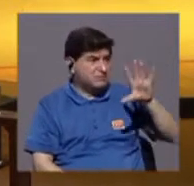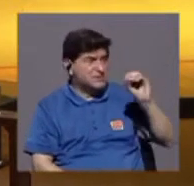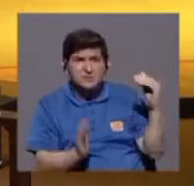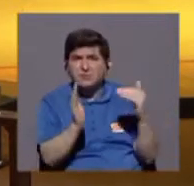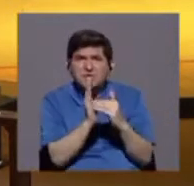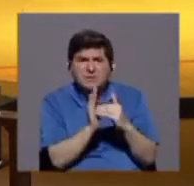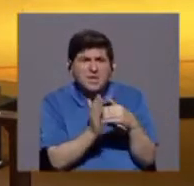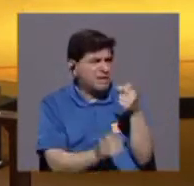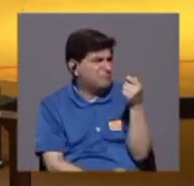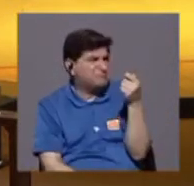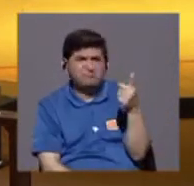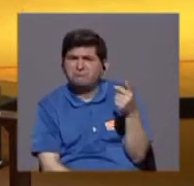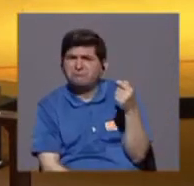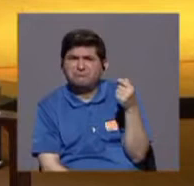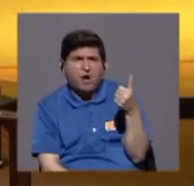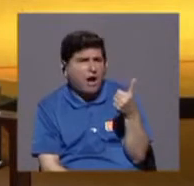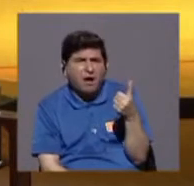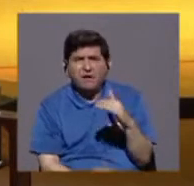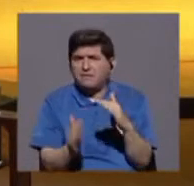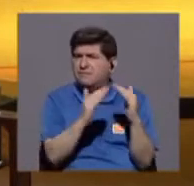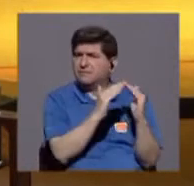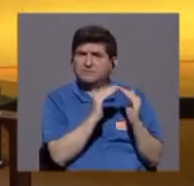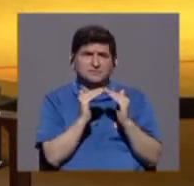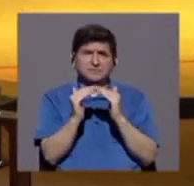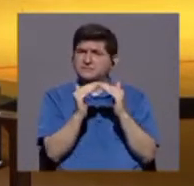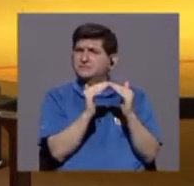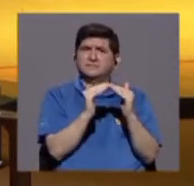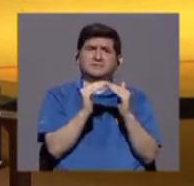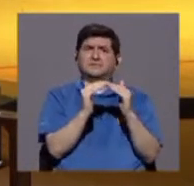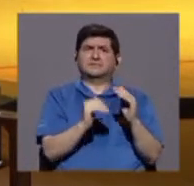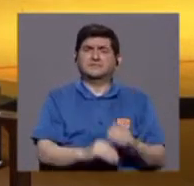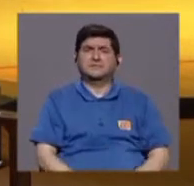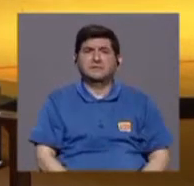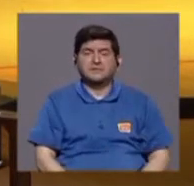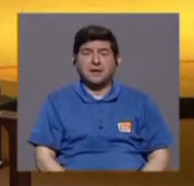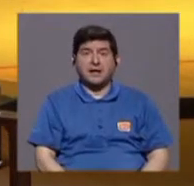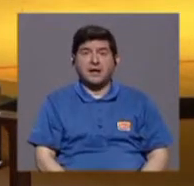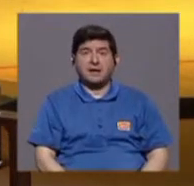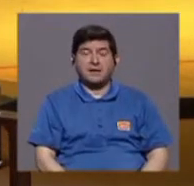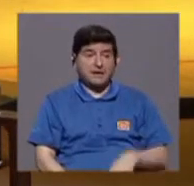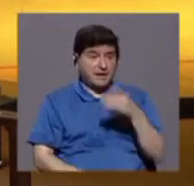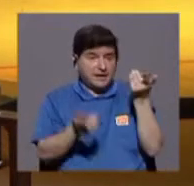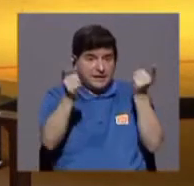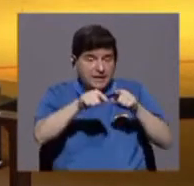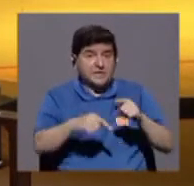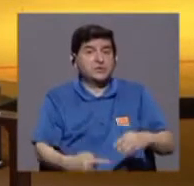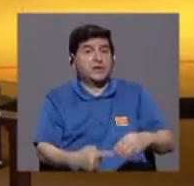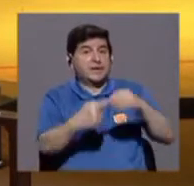poquito, ¿verdad? La población de la Capitanía General estaba en